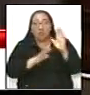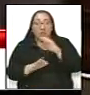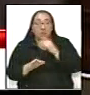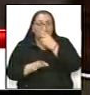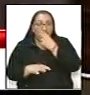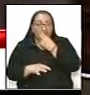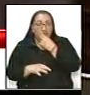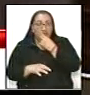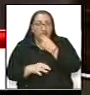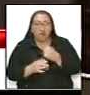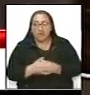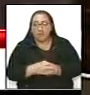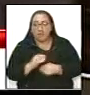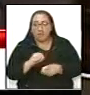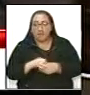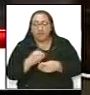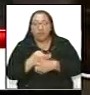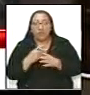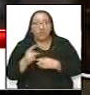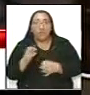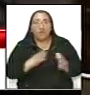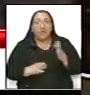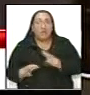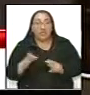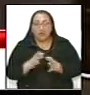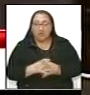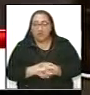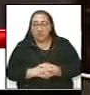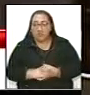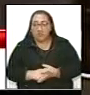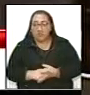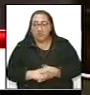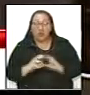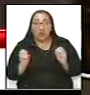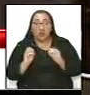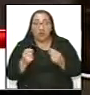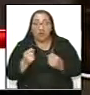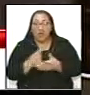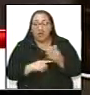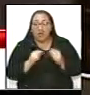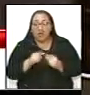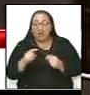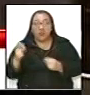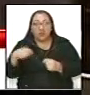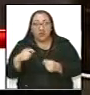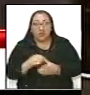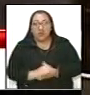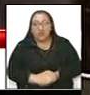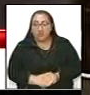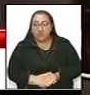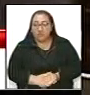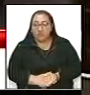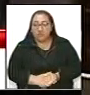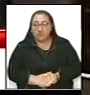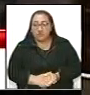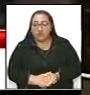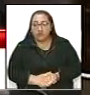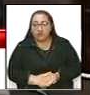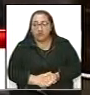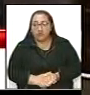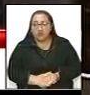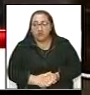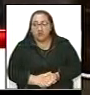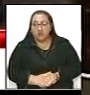preocupación en la manera del financiamiento o los recursos que esto necesitaría.